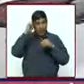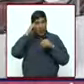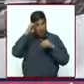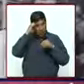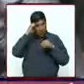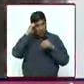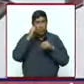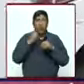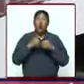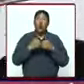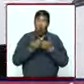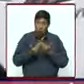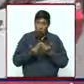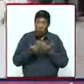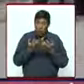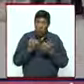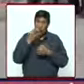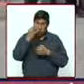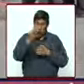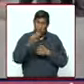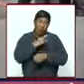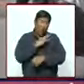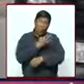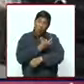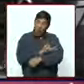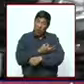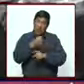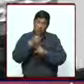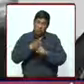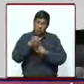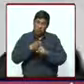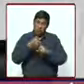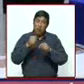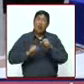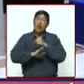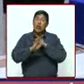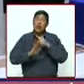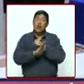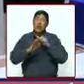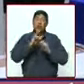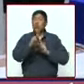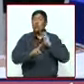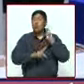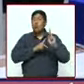desafíos? Fortalecer el sistema penal en defensa de la sociedad boliviana.